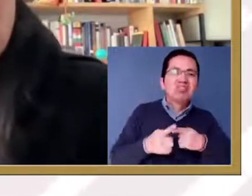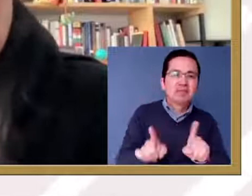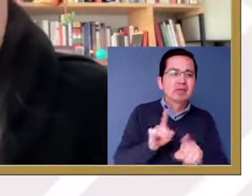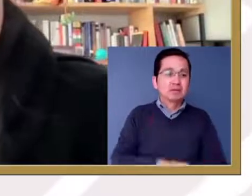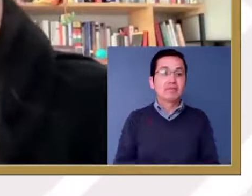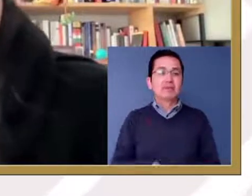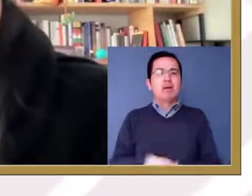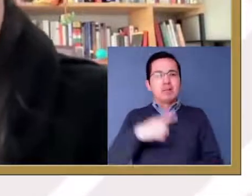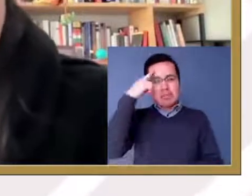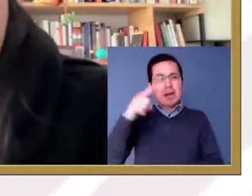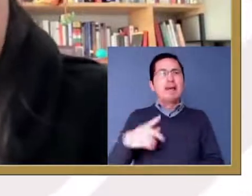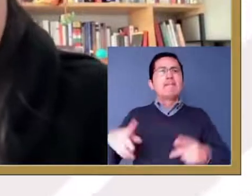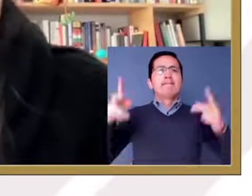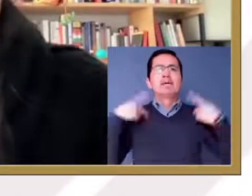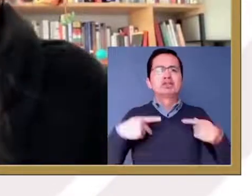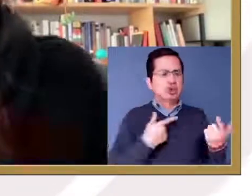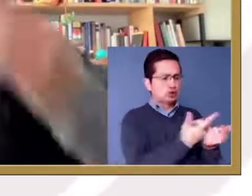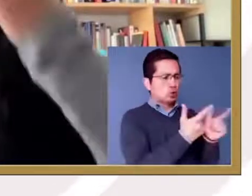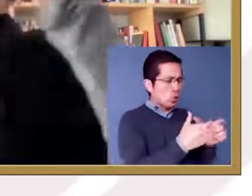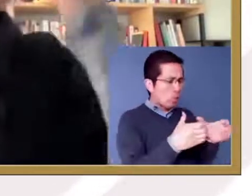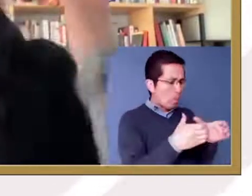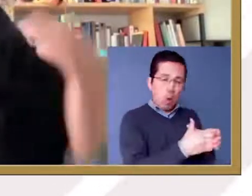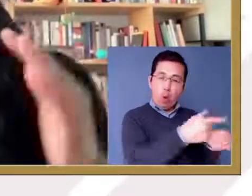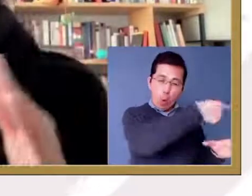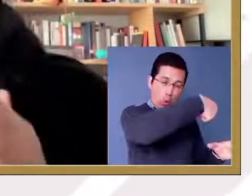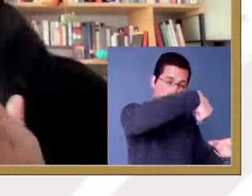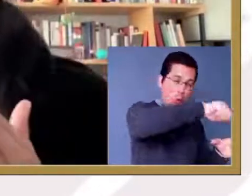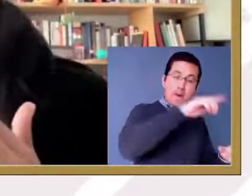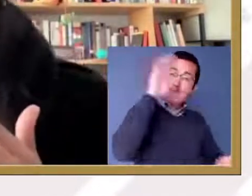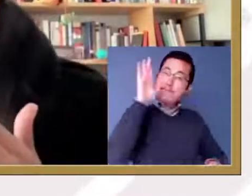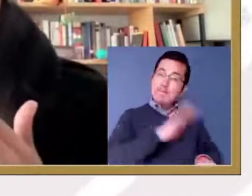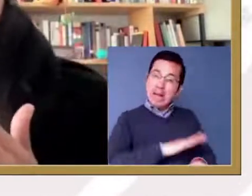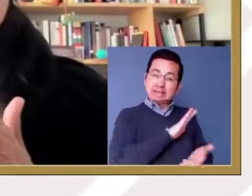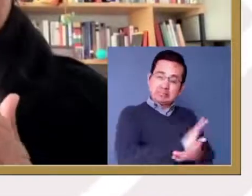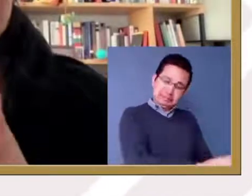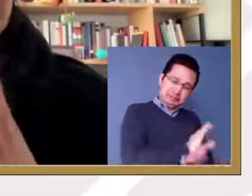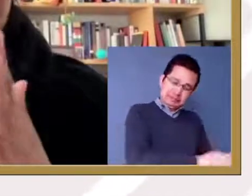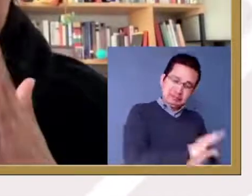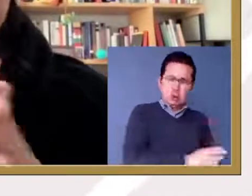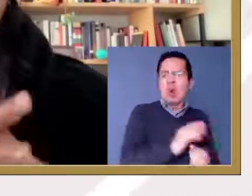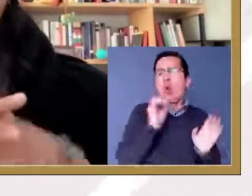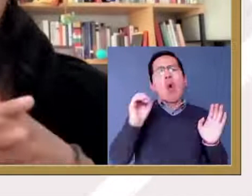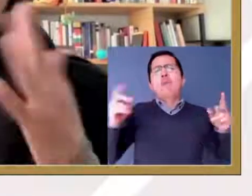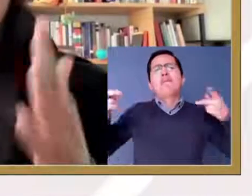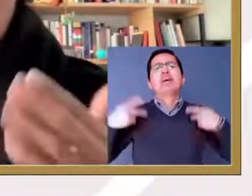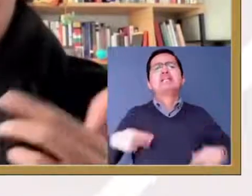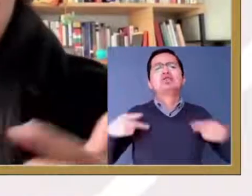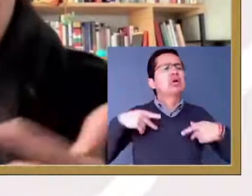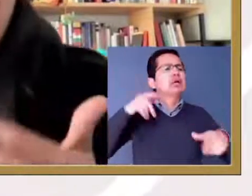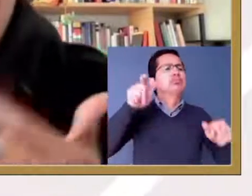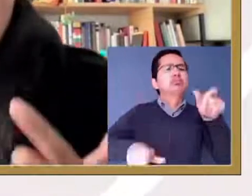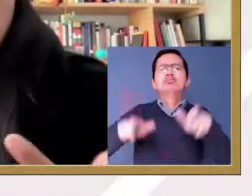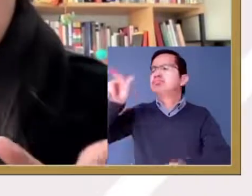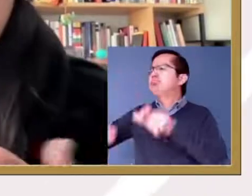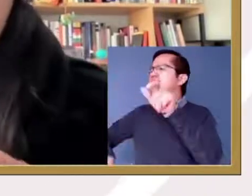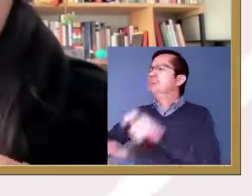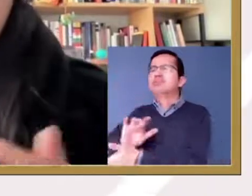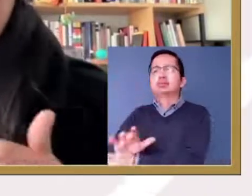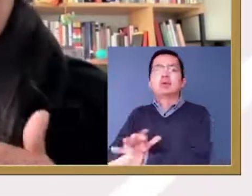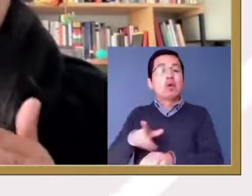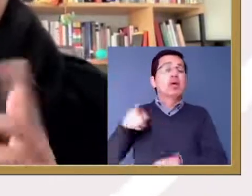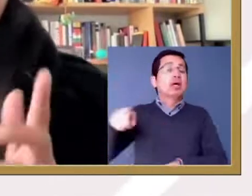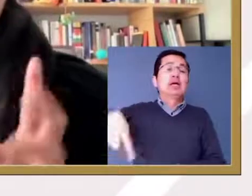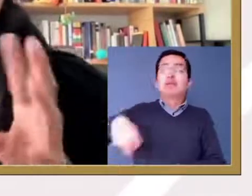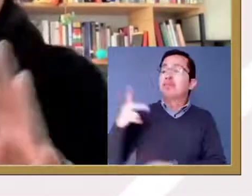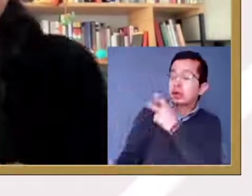discriminado versus las personas más discriminadas. Porque siempre, digamos, en temas de discriminaciones, es como es a otros, les pasa a otros, ¿no? No me